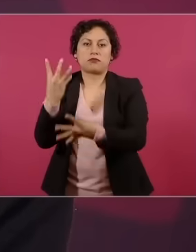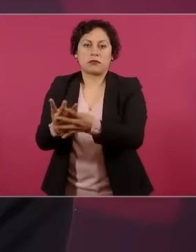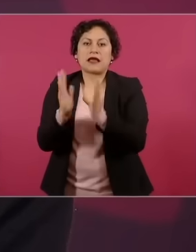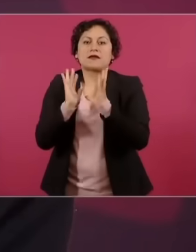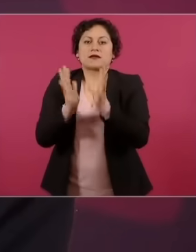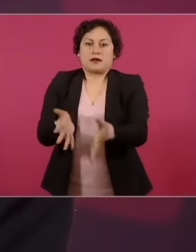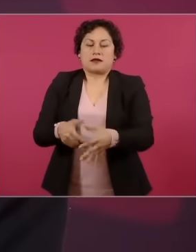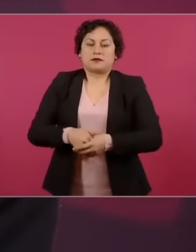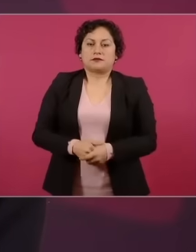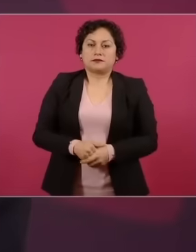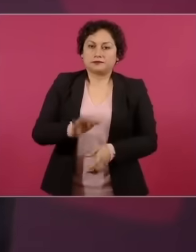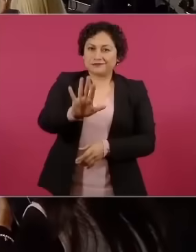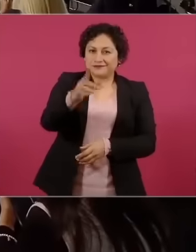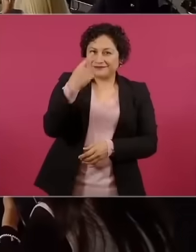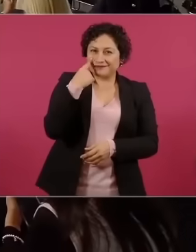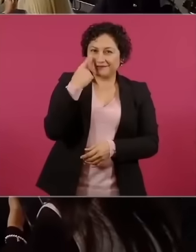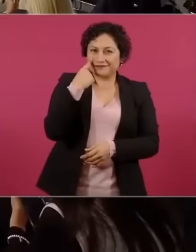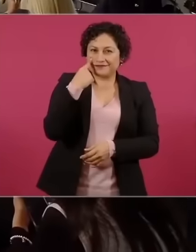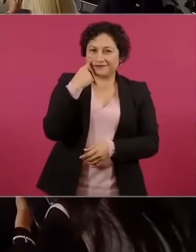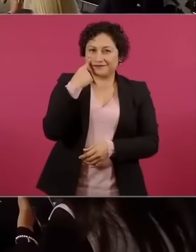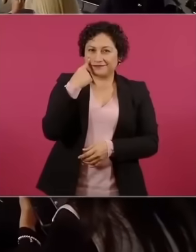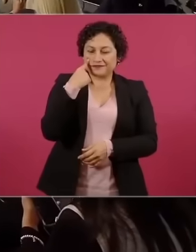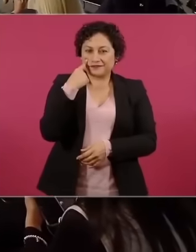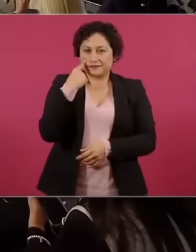Aquí no hay